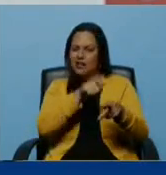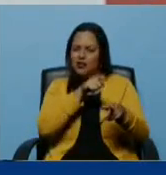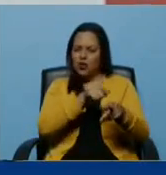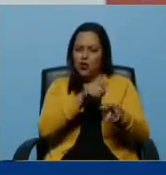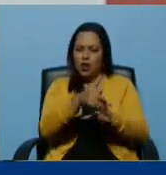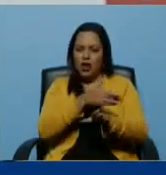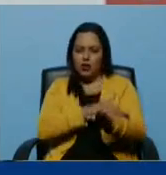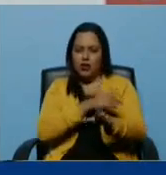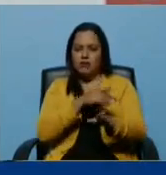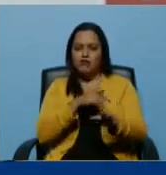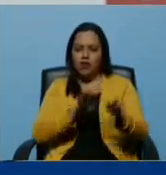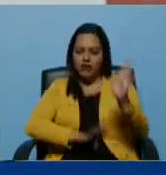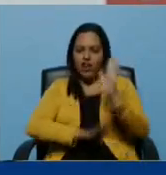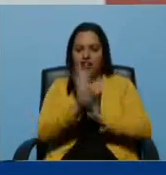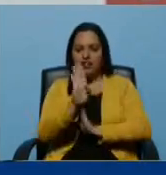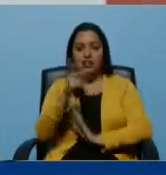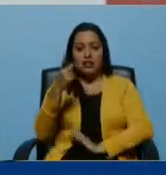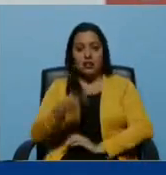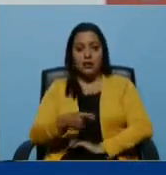el avance. Entonces tenemos que